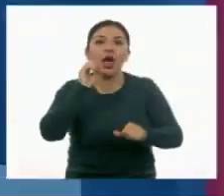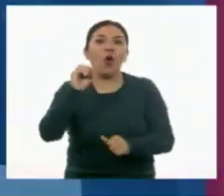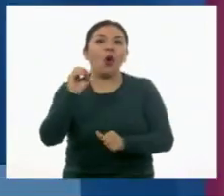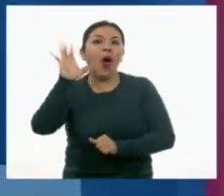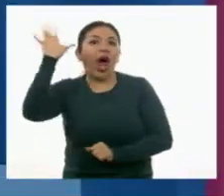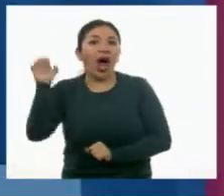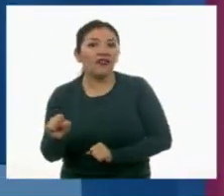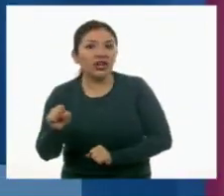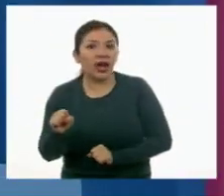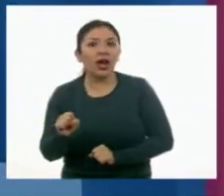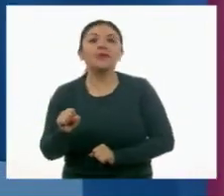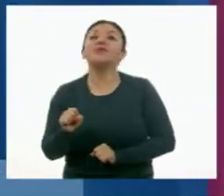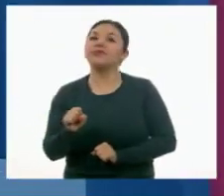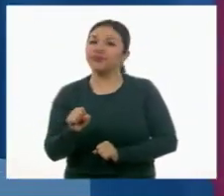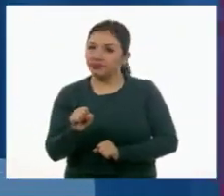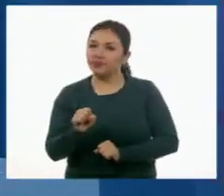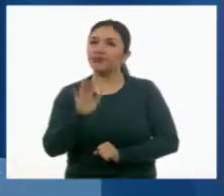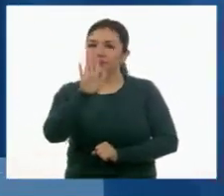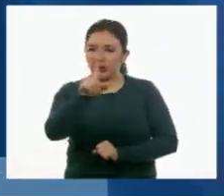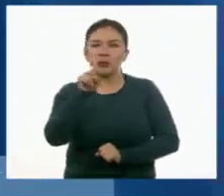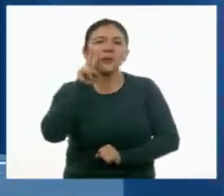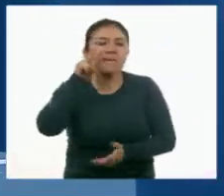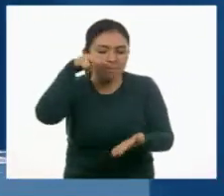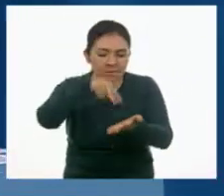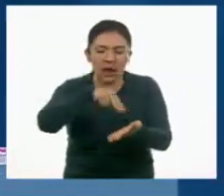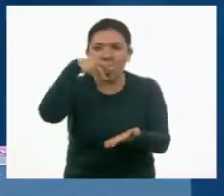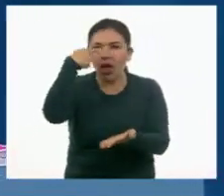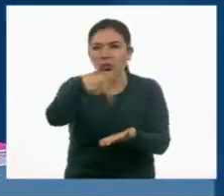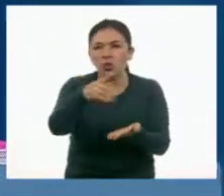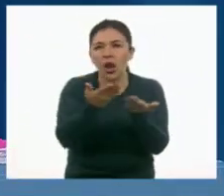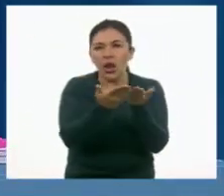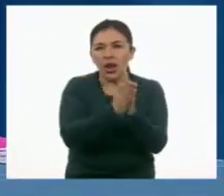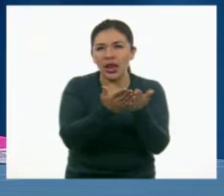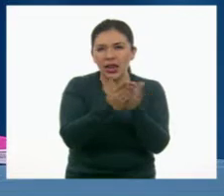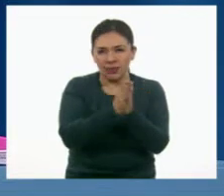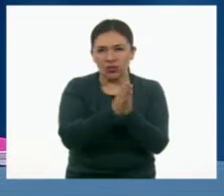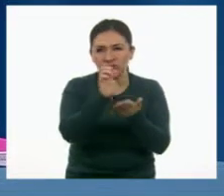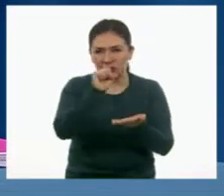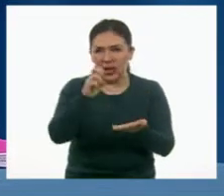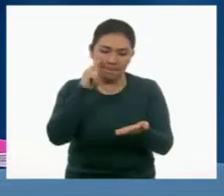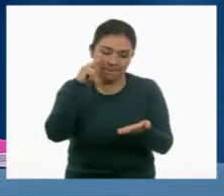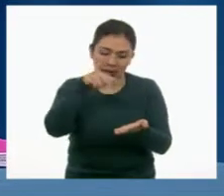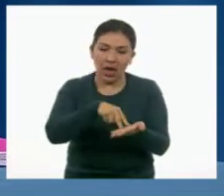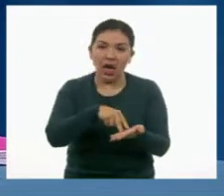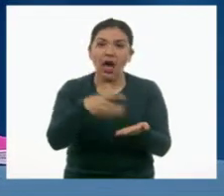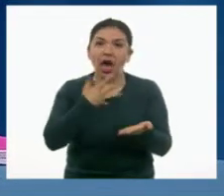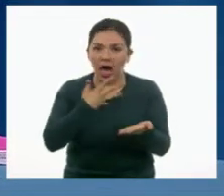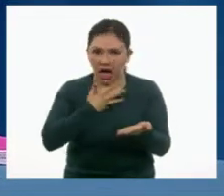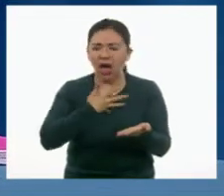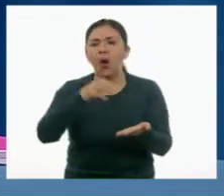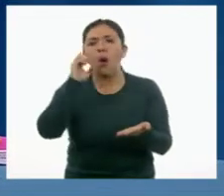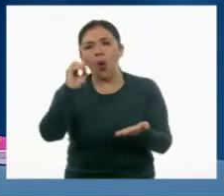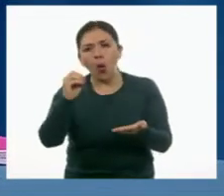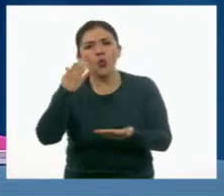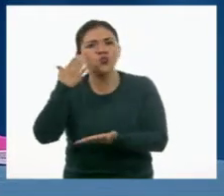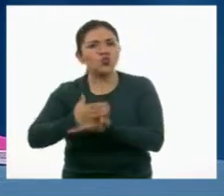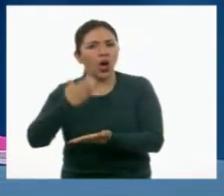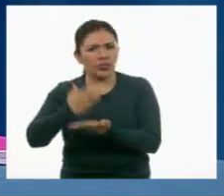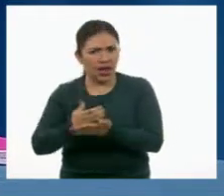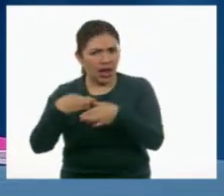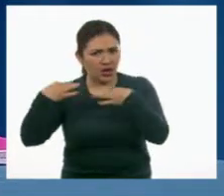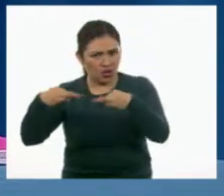alta. Lo pueden checar aquí en su libro inclusive, y también lo podemos checar en el